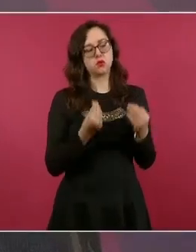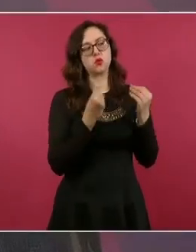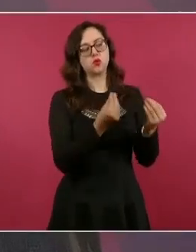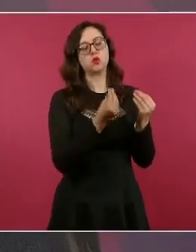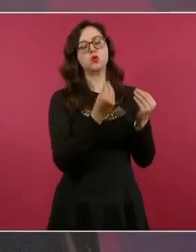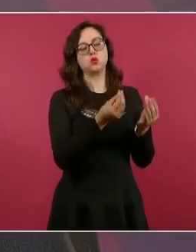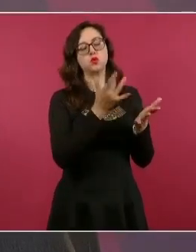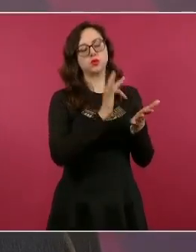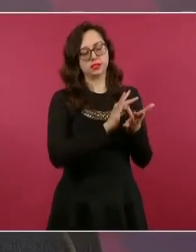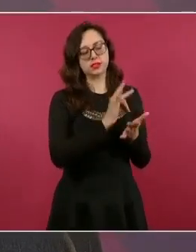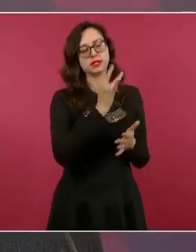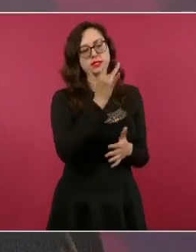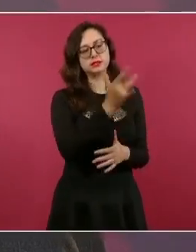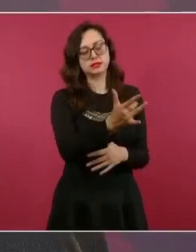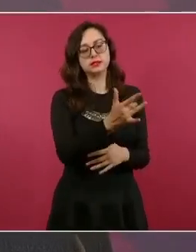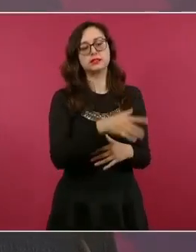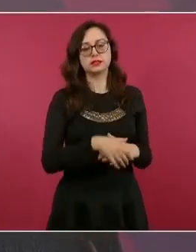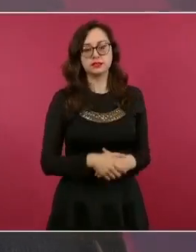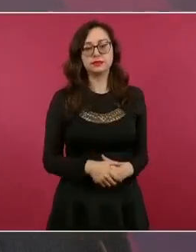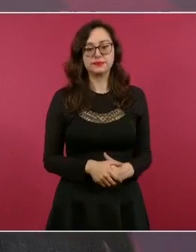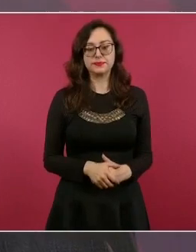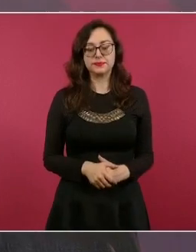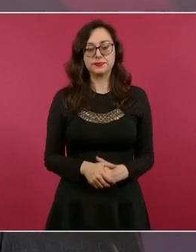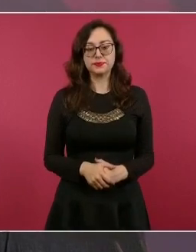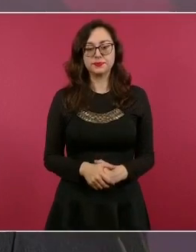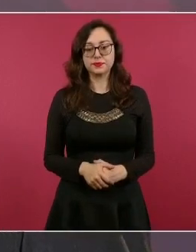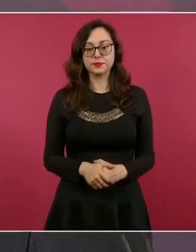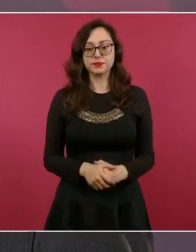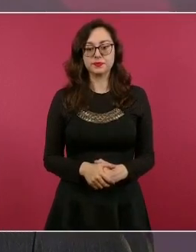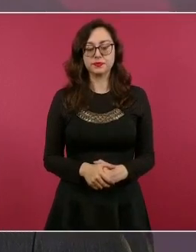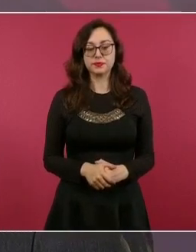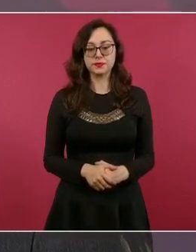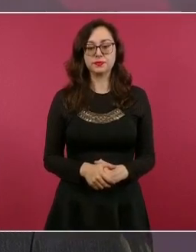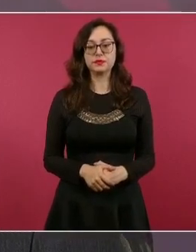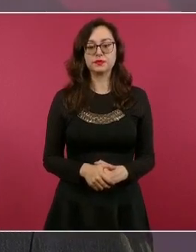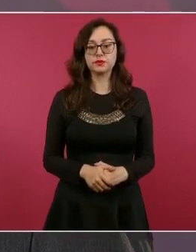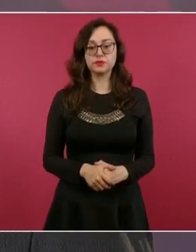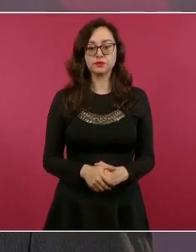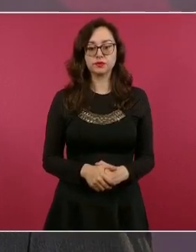agradecemos ese gesto de